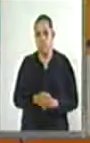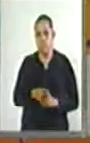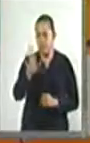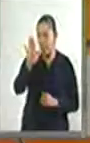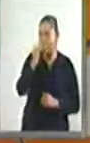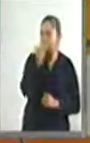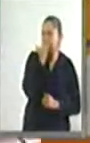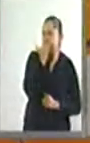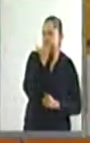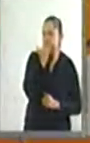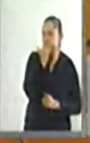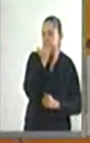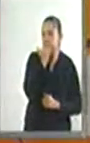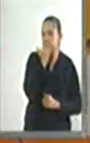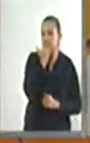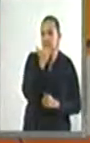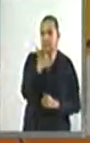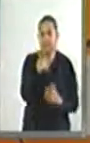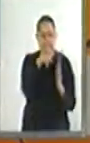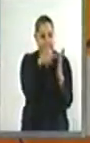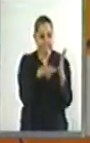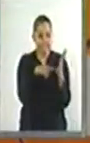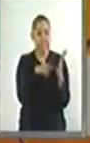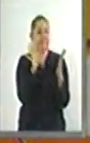Perdón, perdón. Es otra.